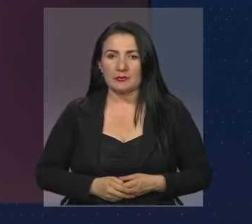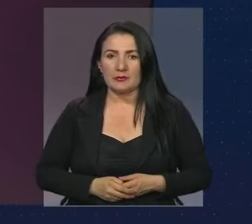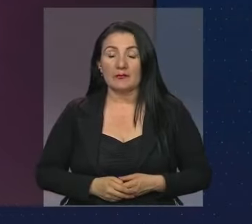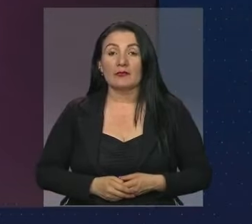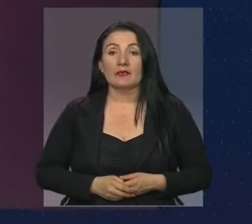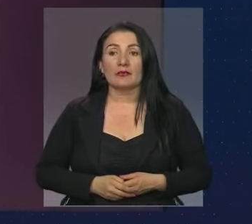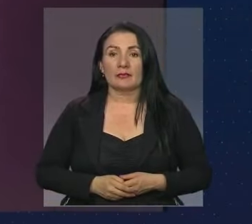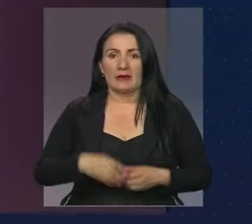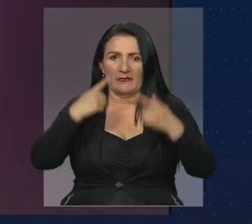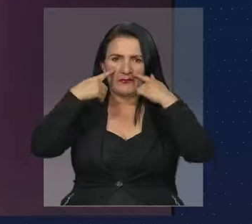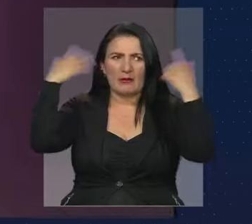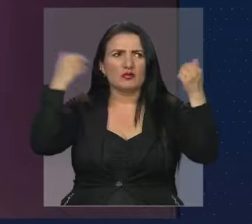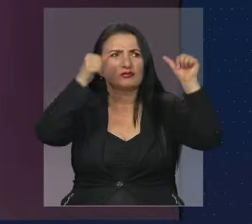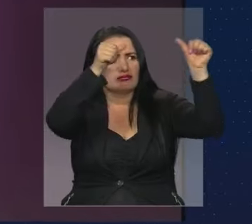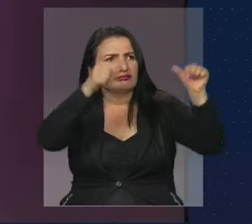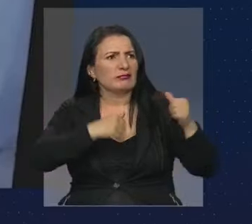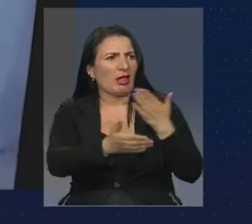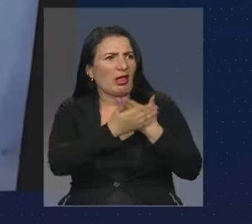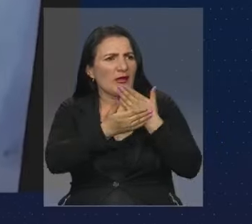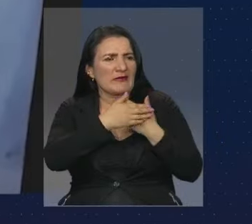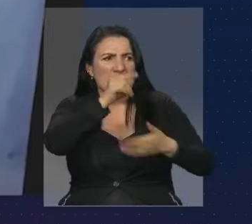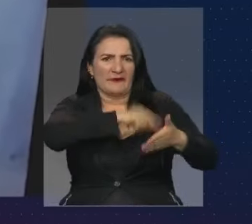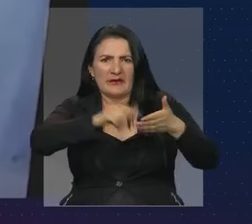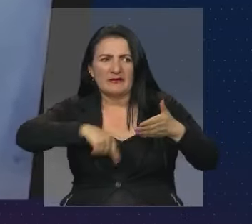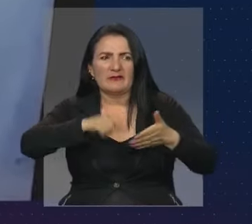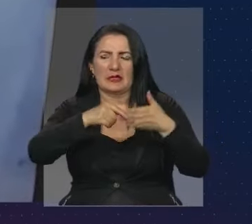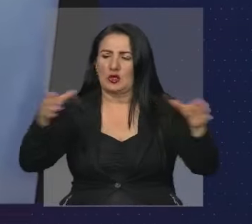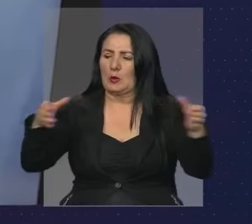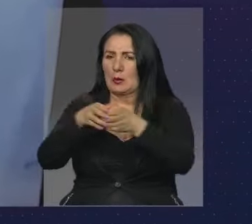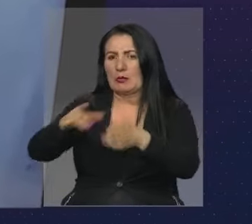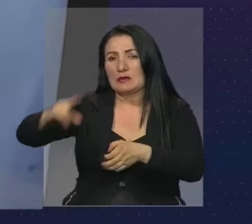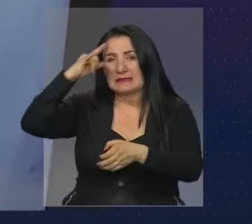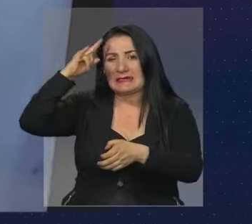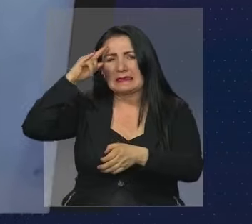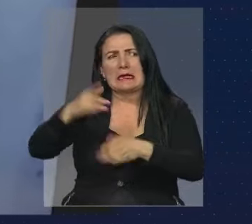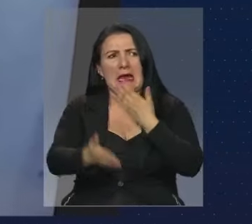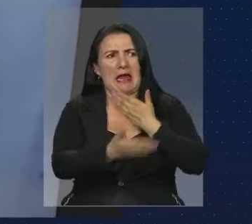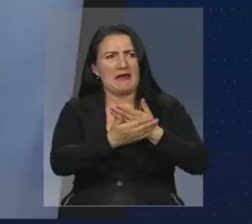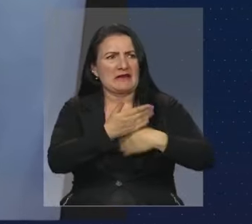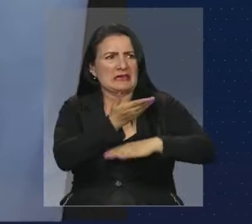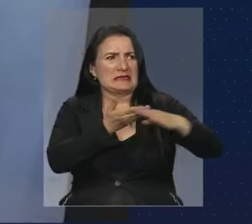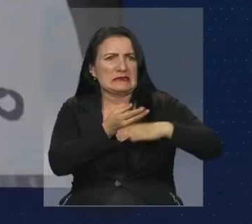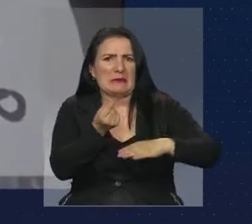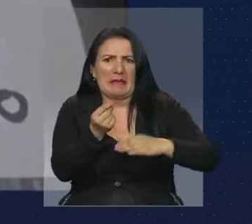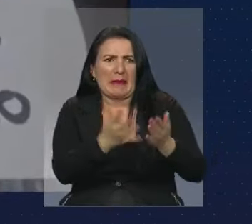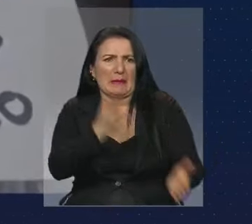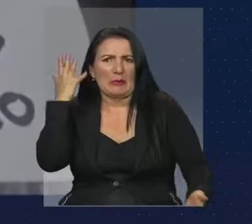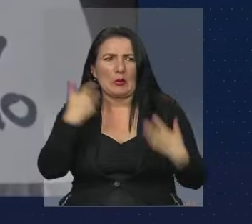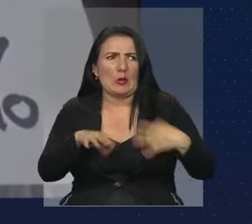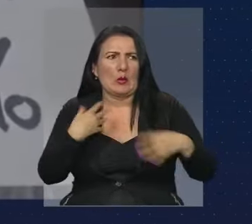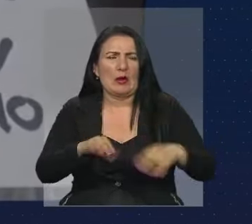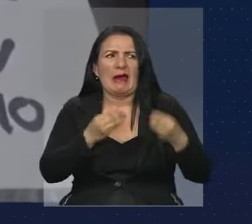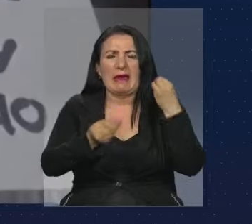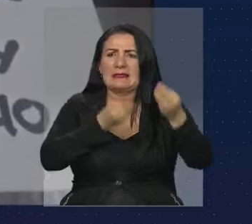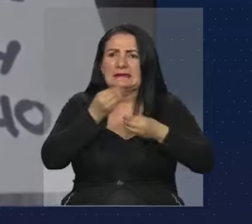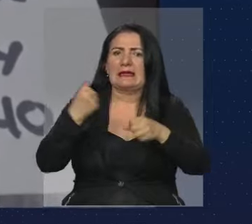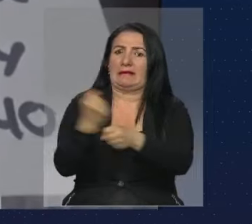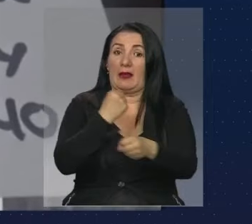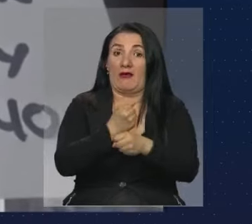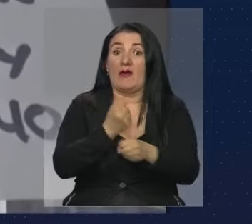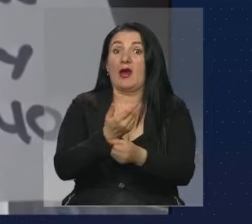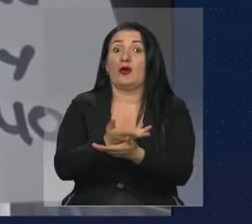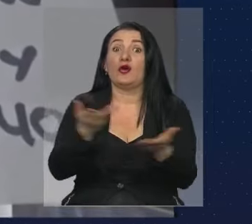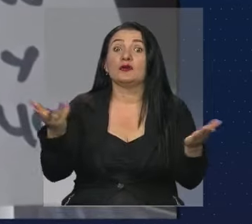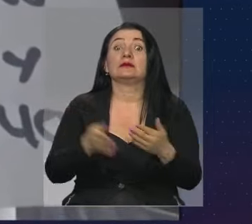Los famosos panfletos amenazantes firmados por la banda Satanás, exigiendo altas sumas de dinero para permitir el trabajo de los